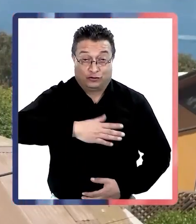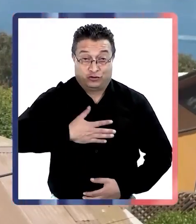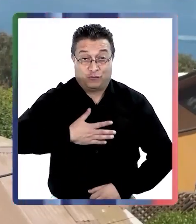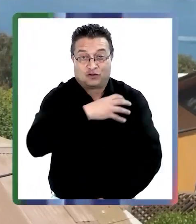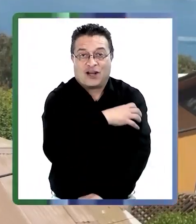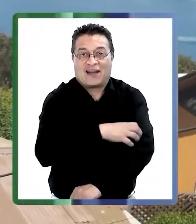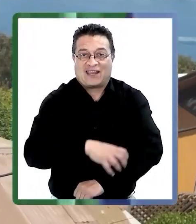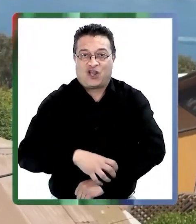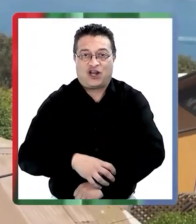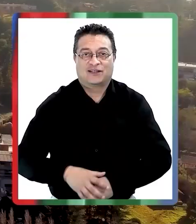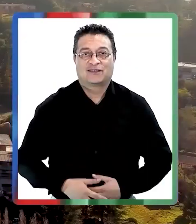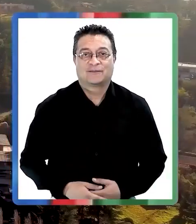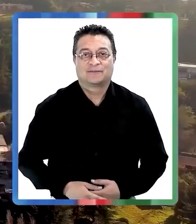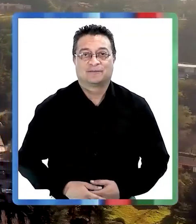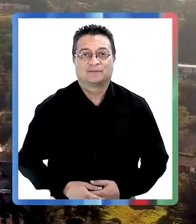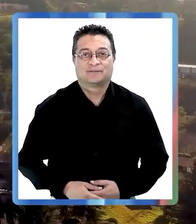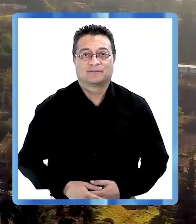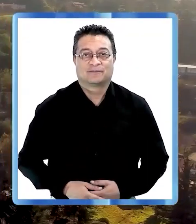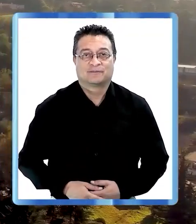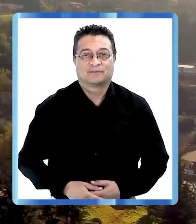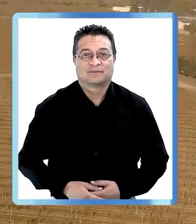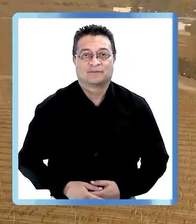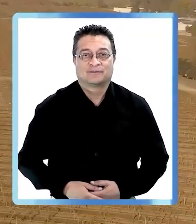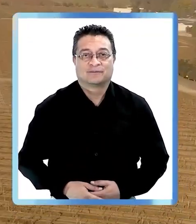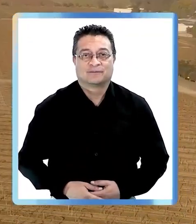Somos las regiones.